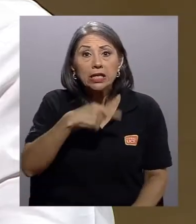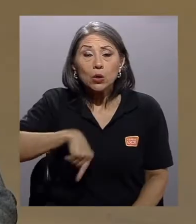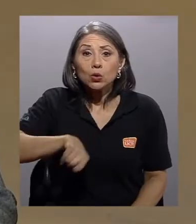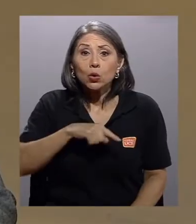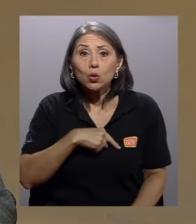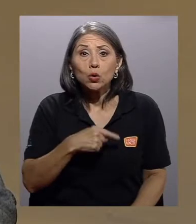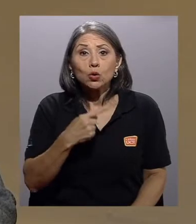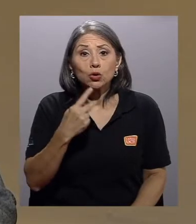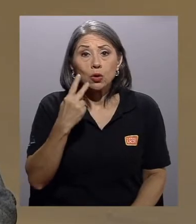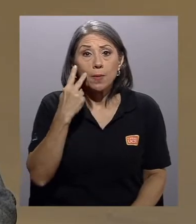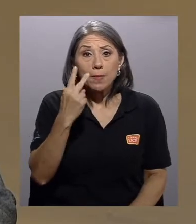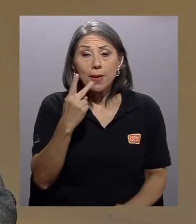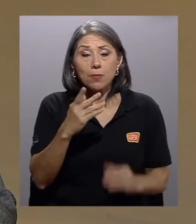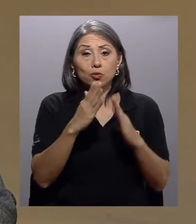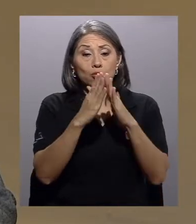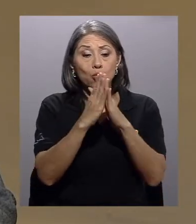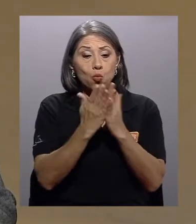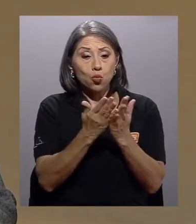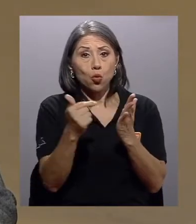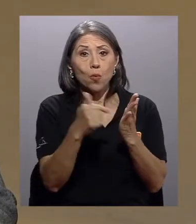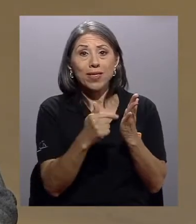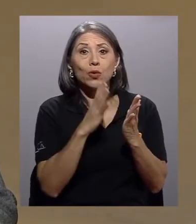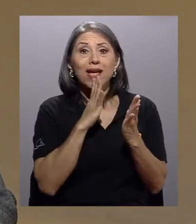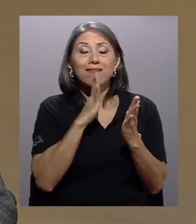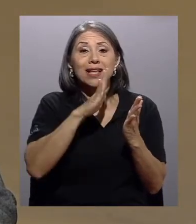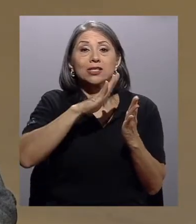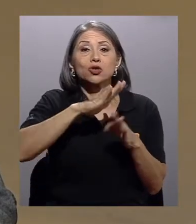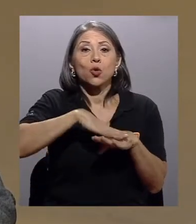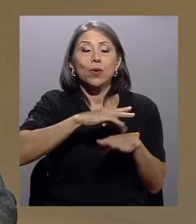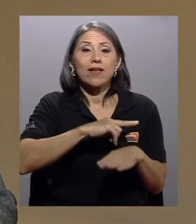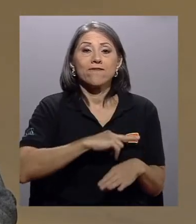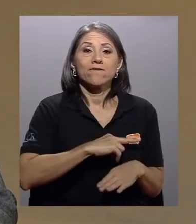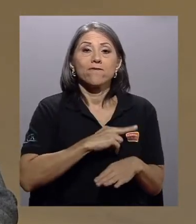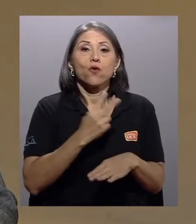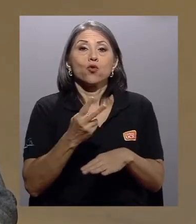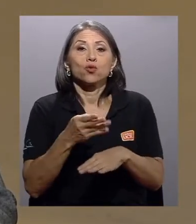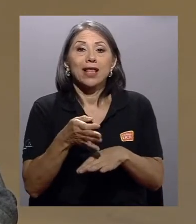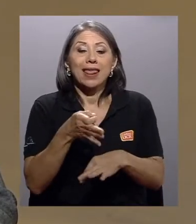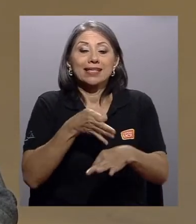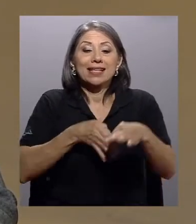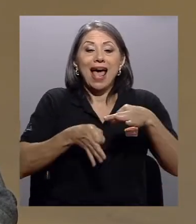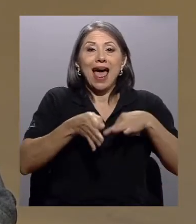instrumento como el de las voluntades anticipadas, que también podríamos tomar